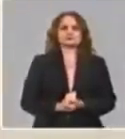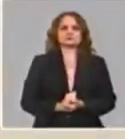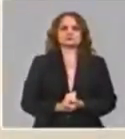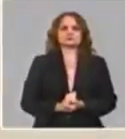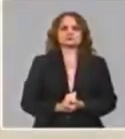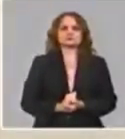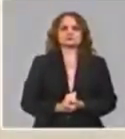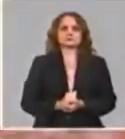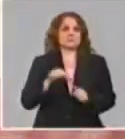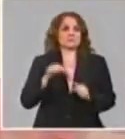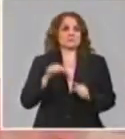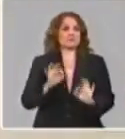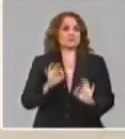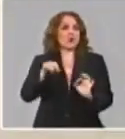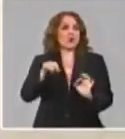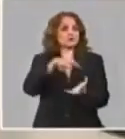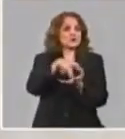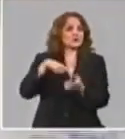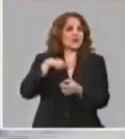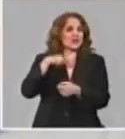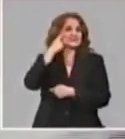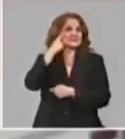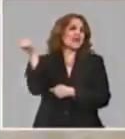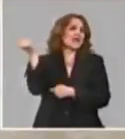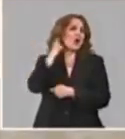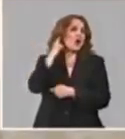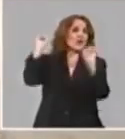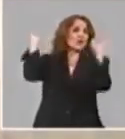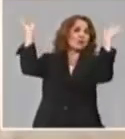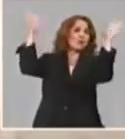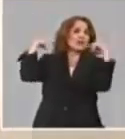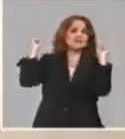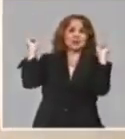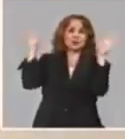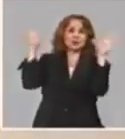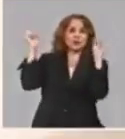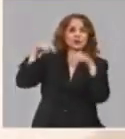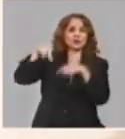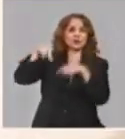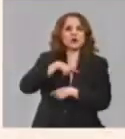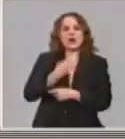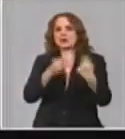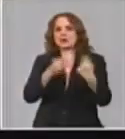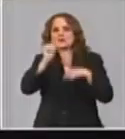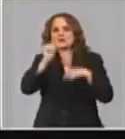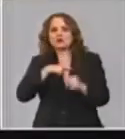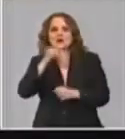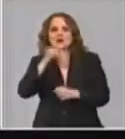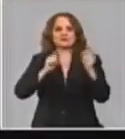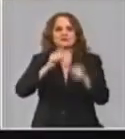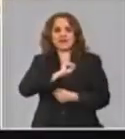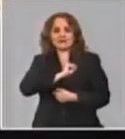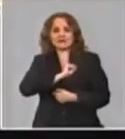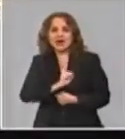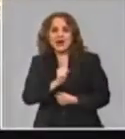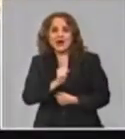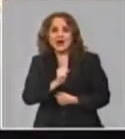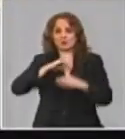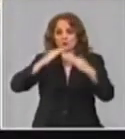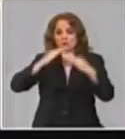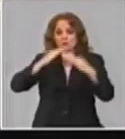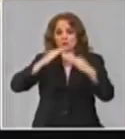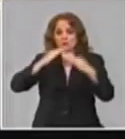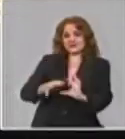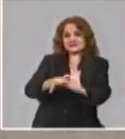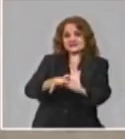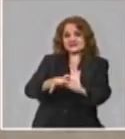Cuando hoy en una ciudad se escucha este sonido, pocos piensan en un paciente infartado o una materna grave. La mayoría de las personas asocian en